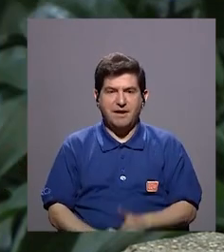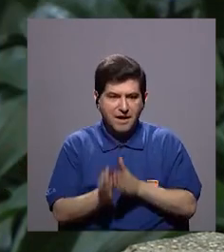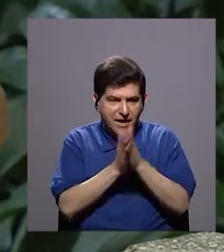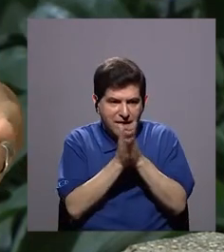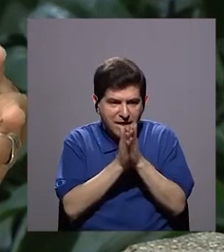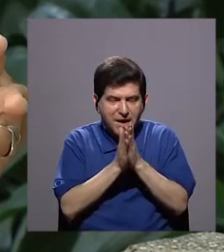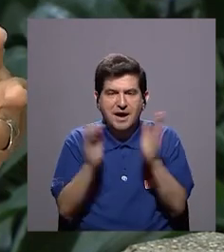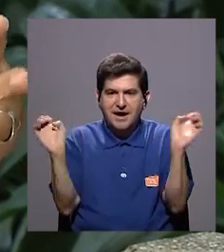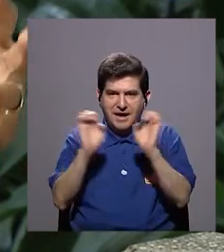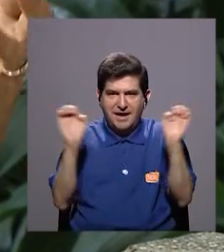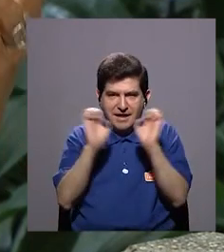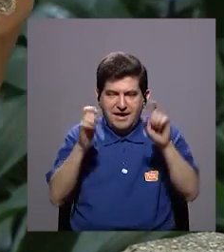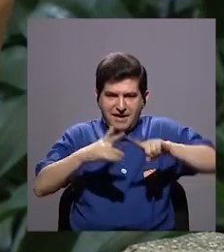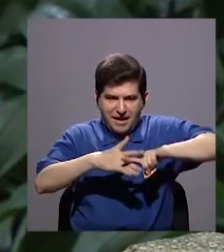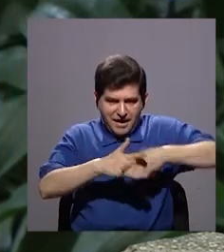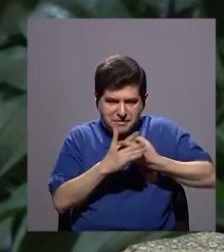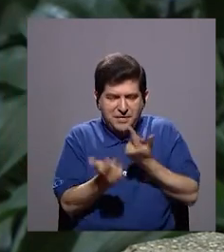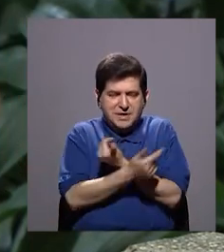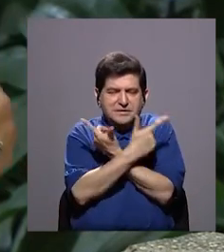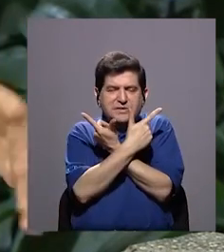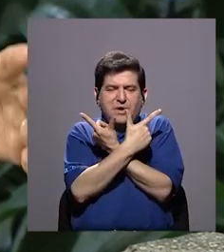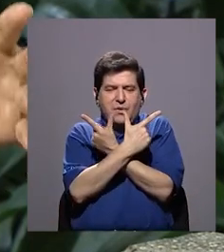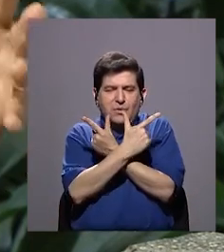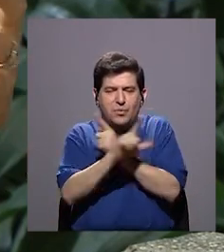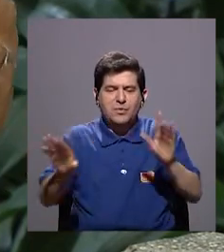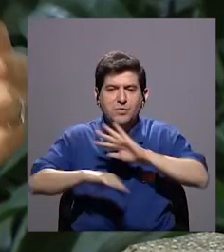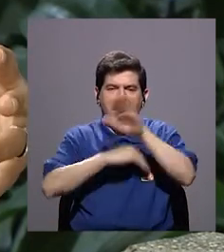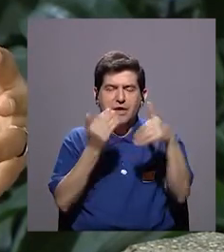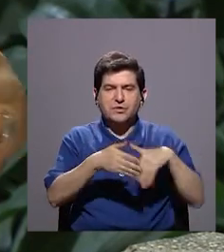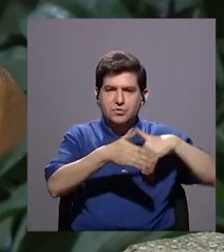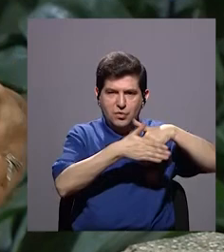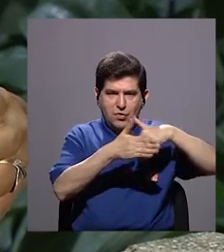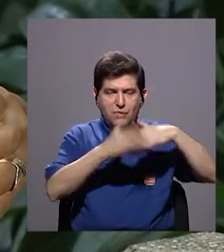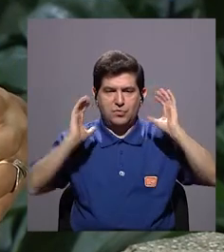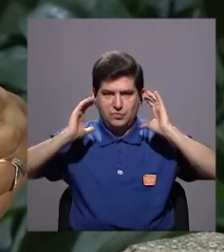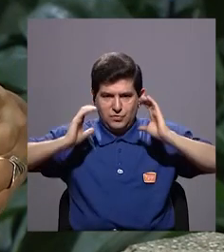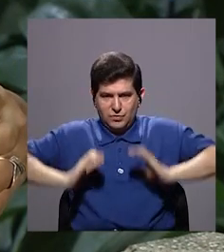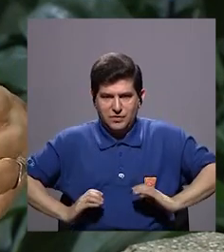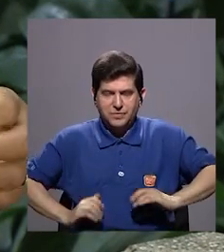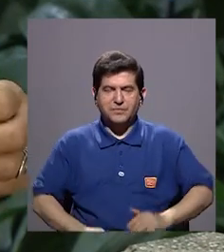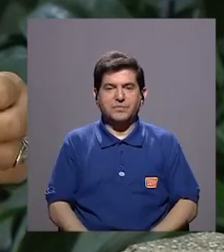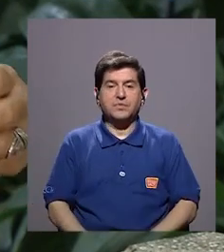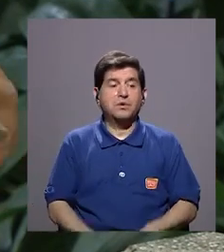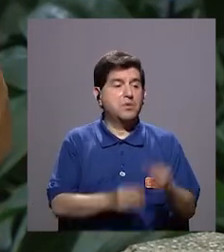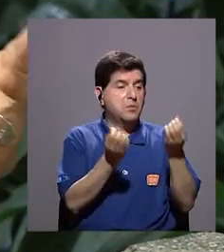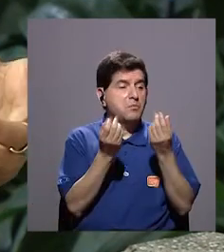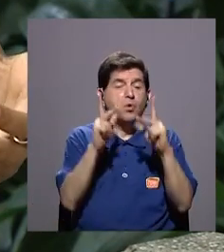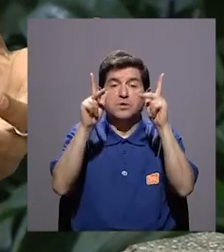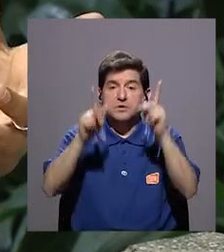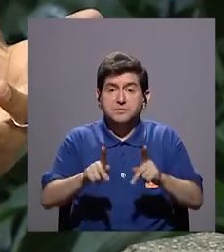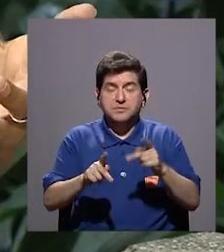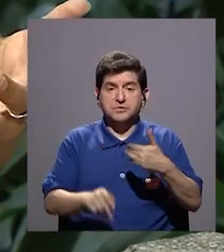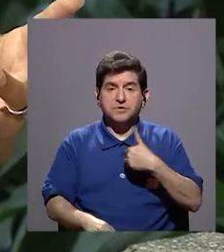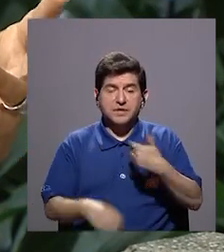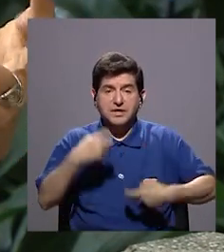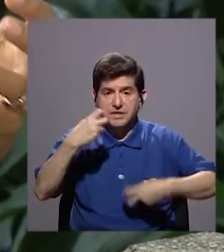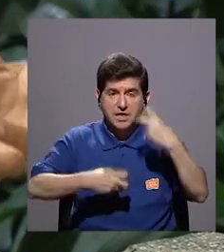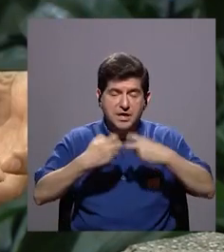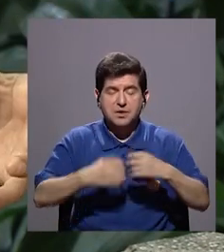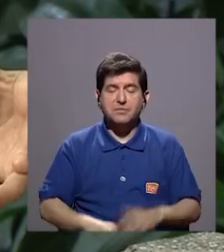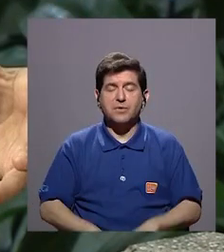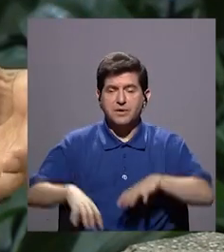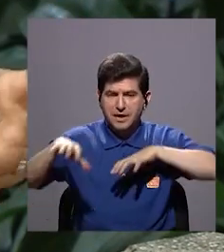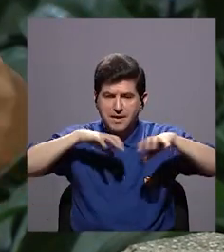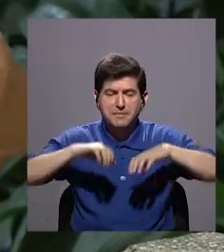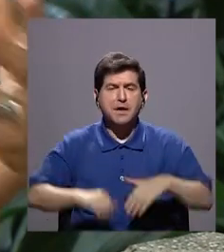cuando canalizamos energía, empieza a liberar todos esos bloqueos que hay en nuestro cuerpo y muchas personas con